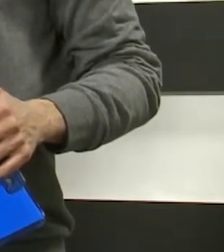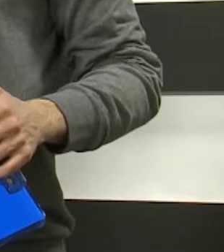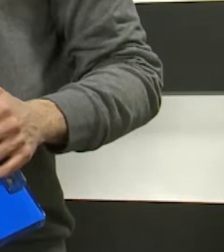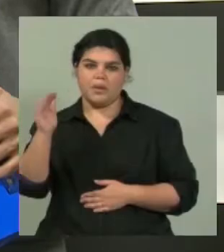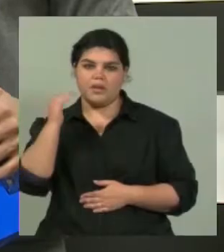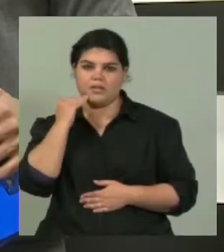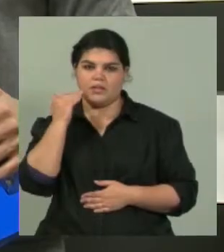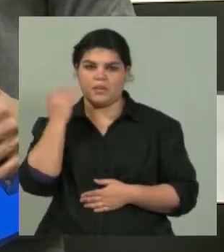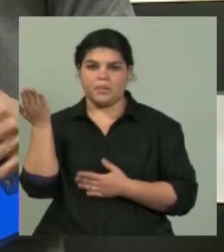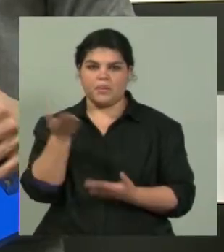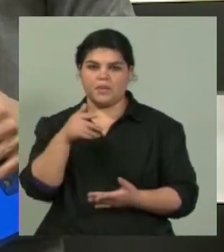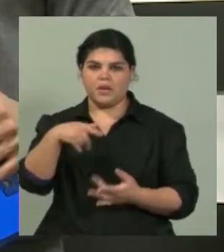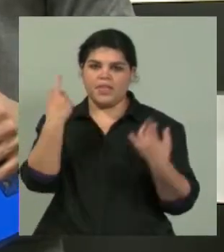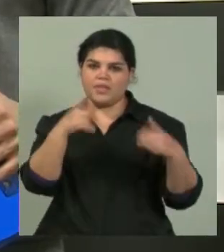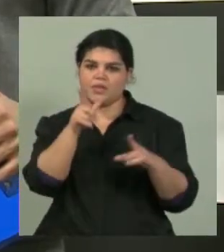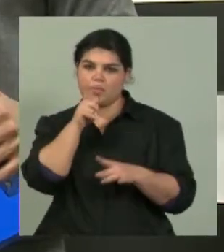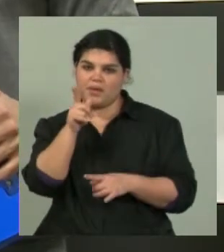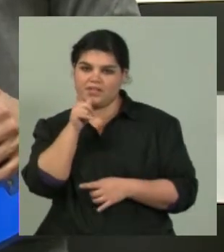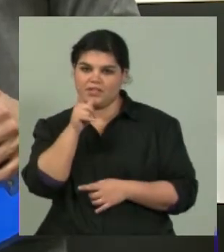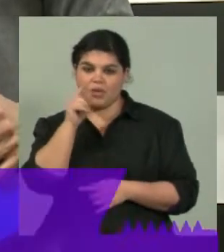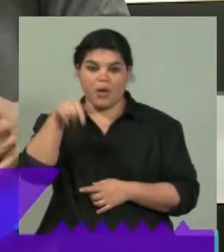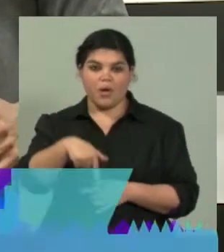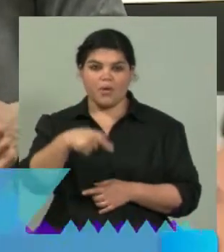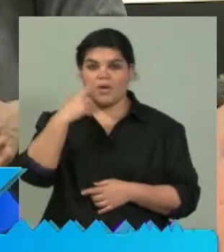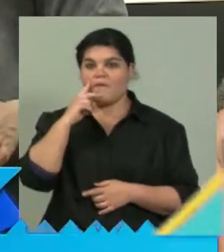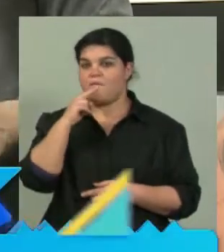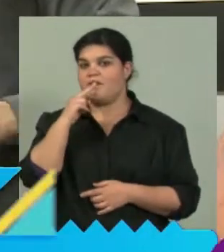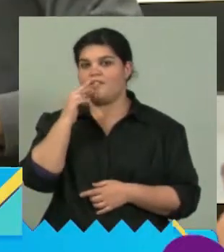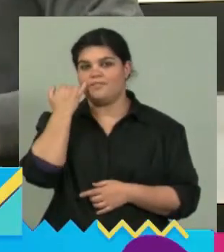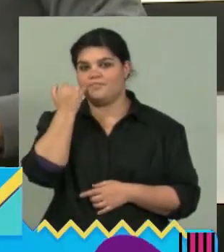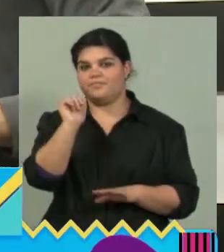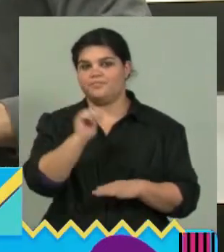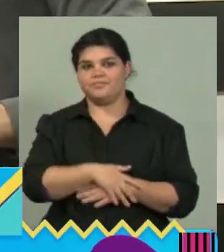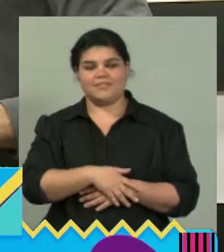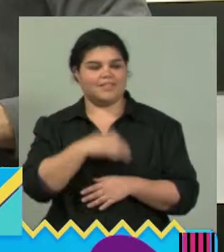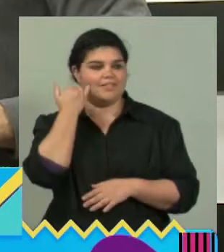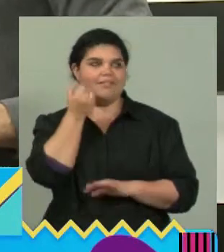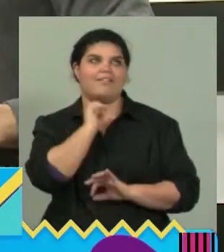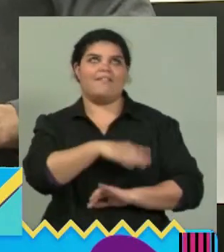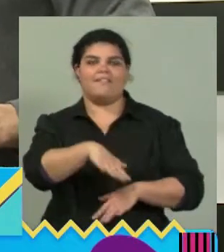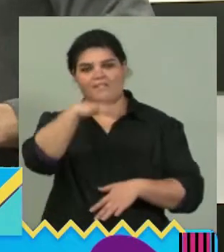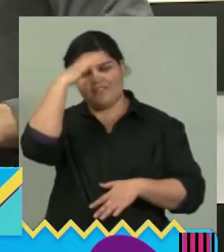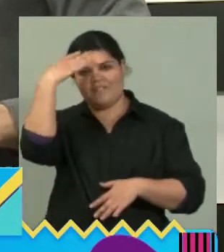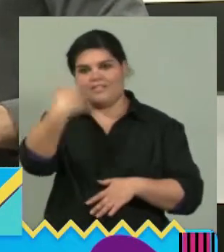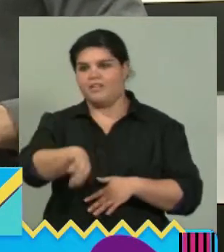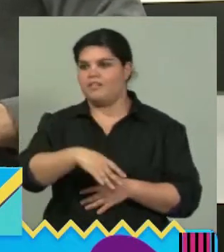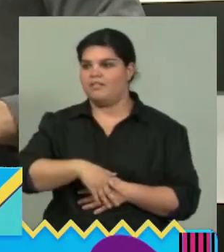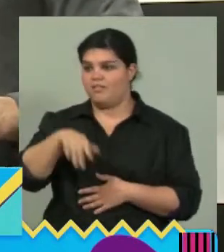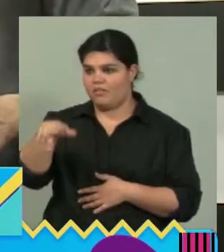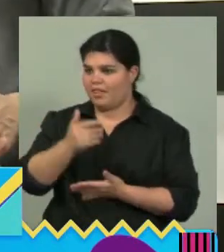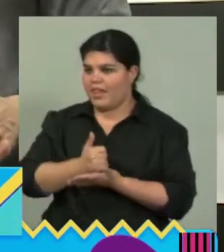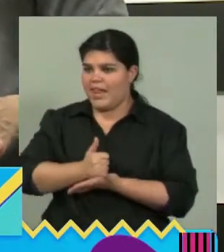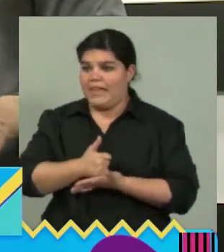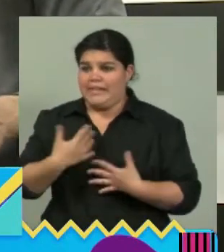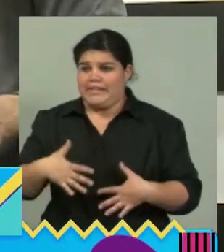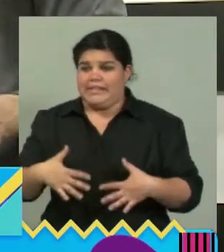tardes, bienvenidos a un nuevo Distintos Parecidos. Hemos llegado al viernes, chicos. Has llegado. Llegamos. Por fin llegamos al viernes. Sí. ¿Lo esperaba usted, me parece? Sí, la